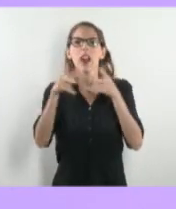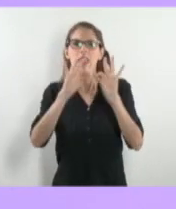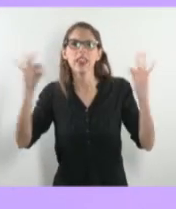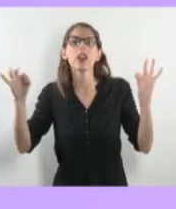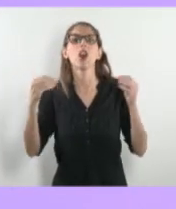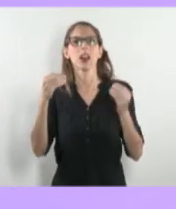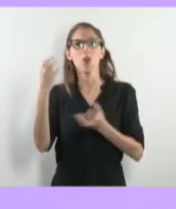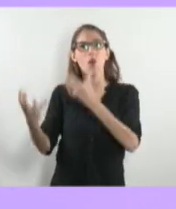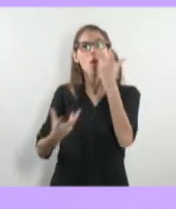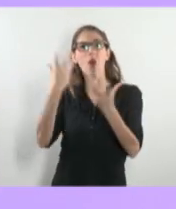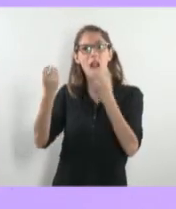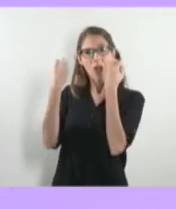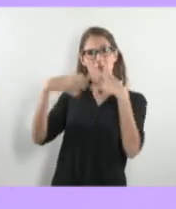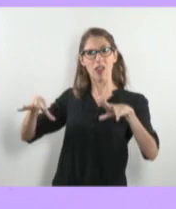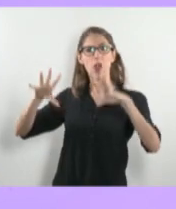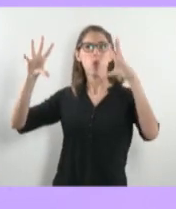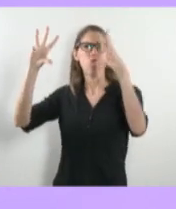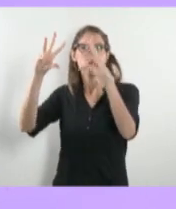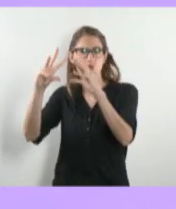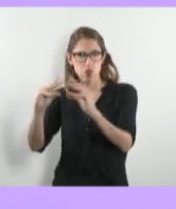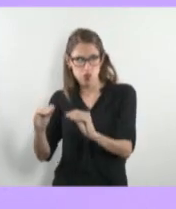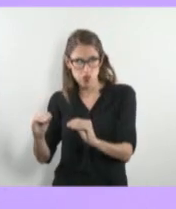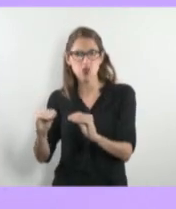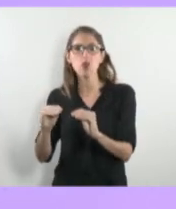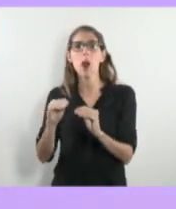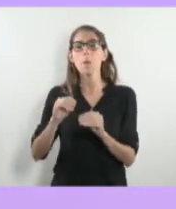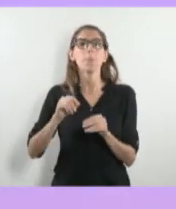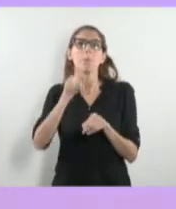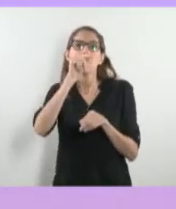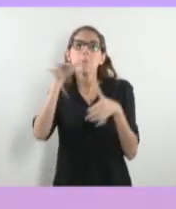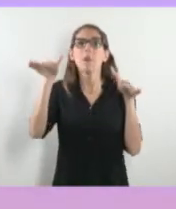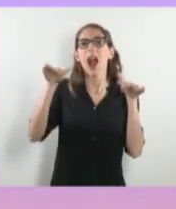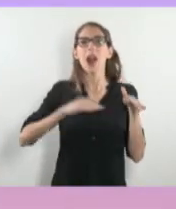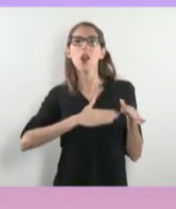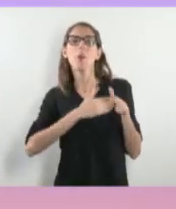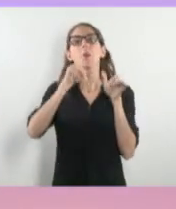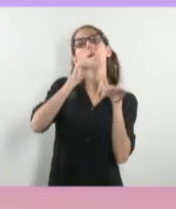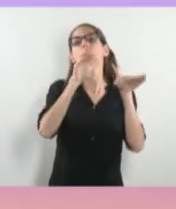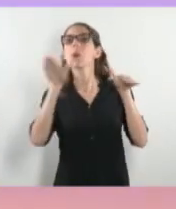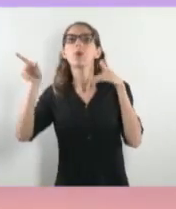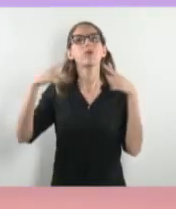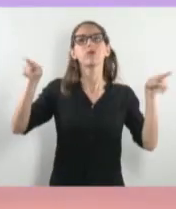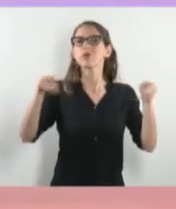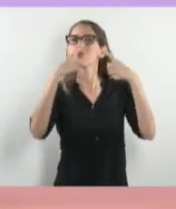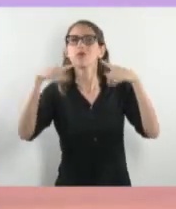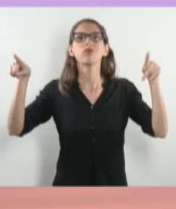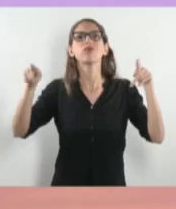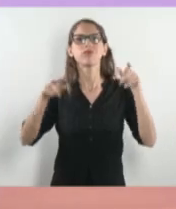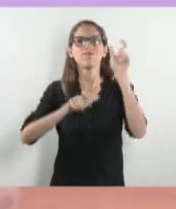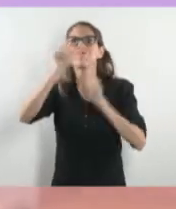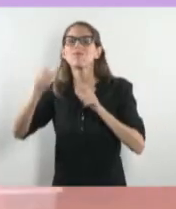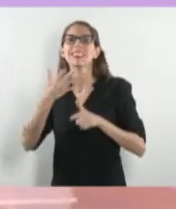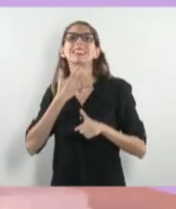un fuego abandonado, sube su canto un pájaro enamorado, tantas criaturas ávidas en mi